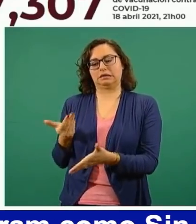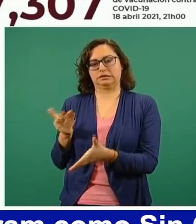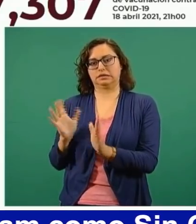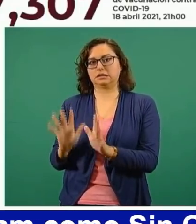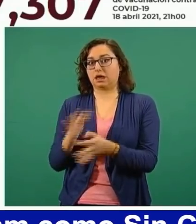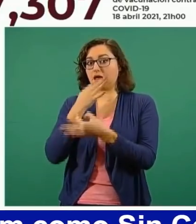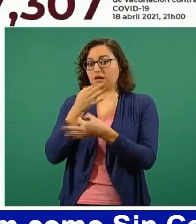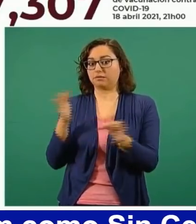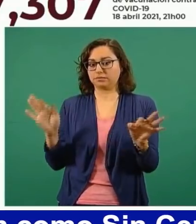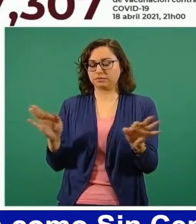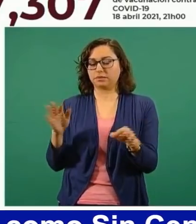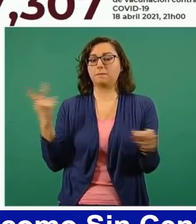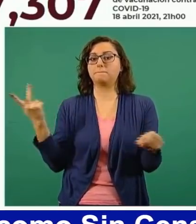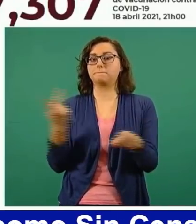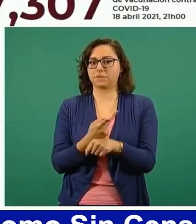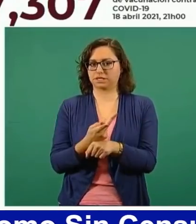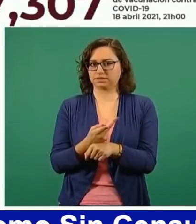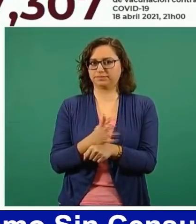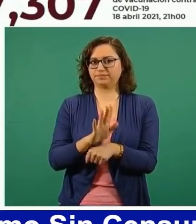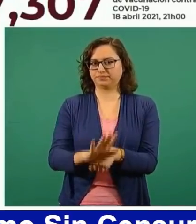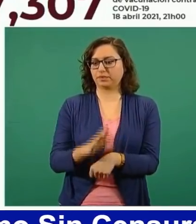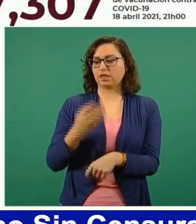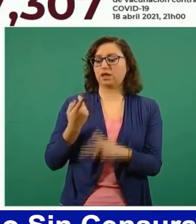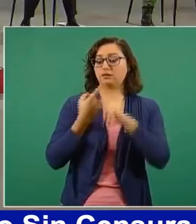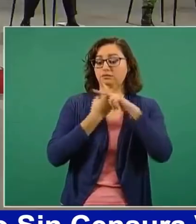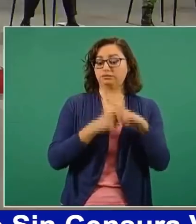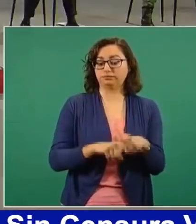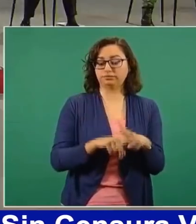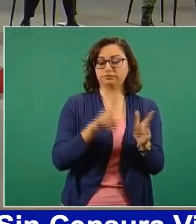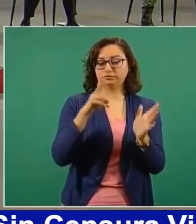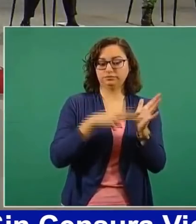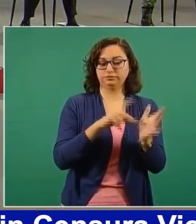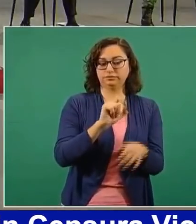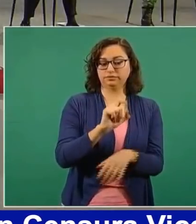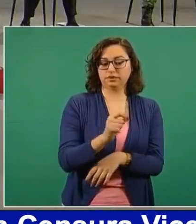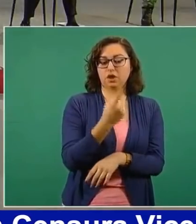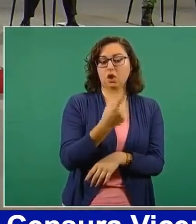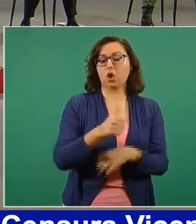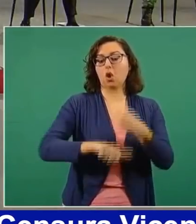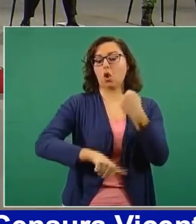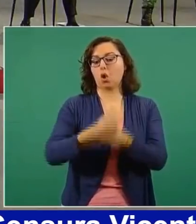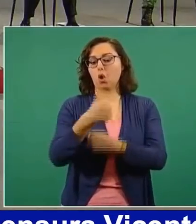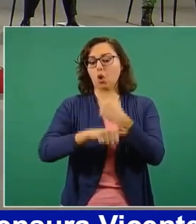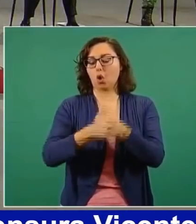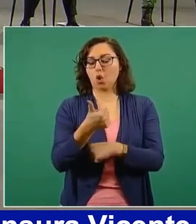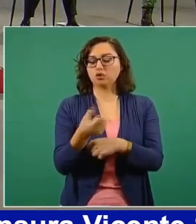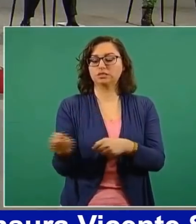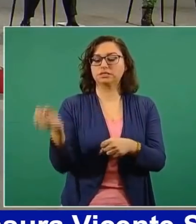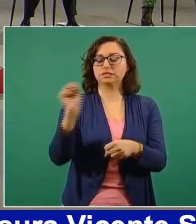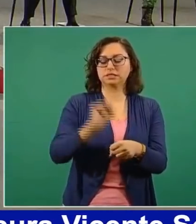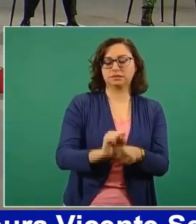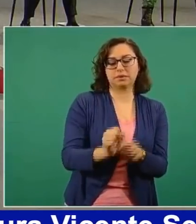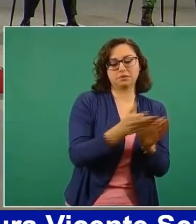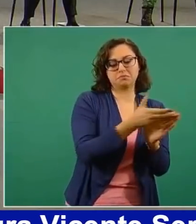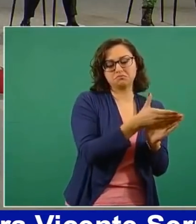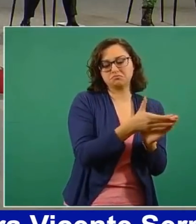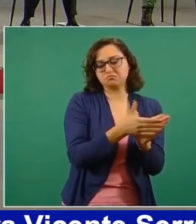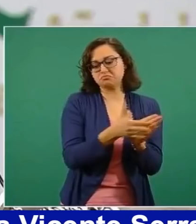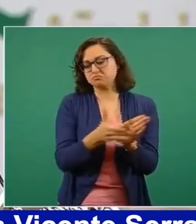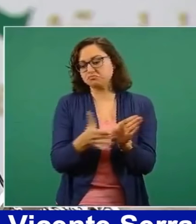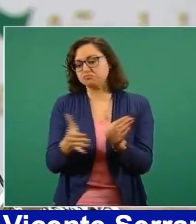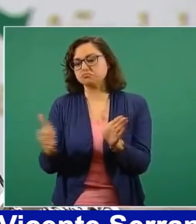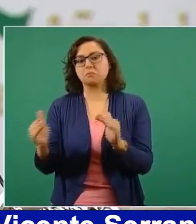11 semanas de reducción de la epidemia, pero desafortunadamente al arranque de la semana que abrió